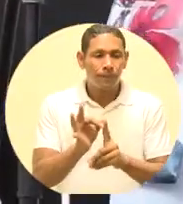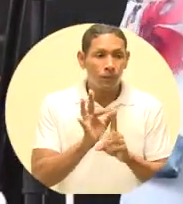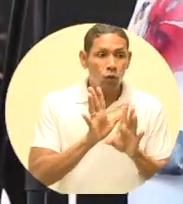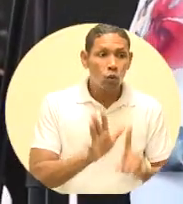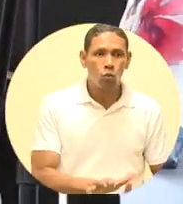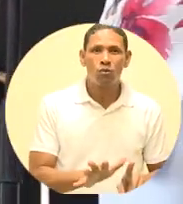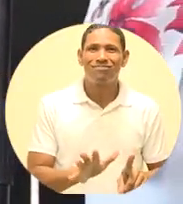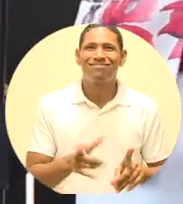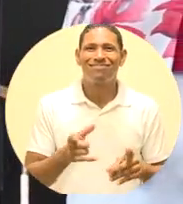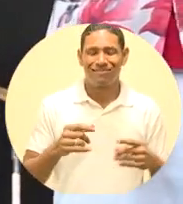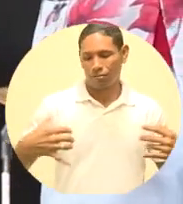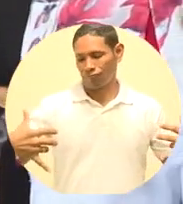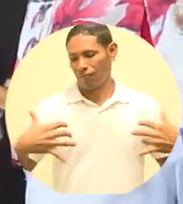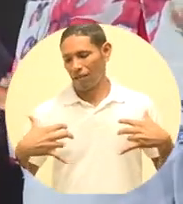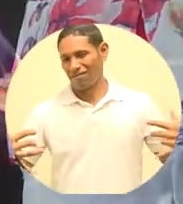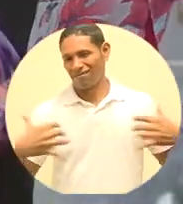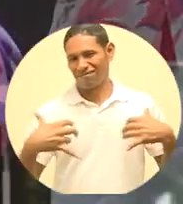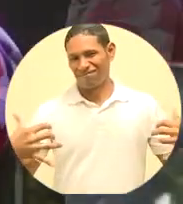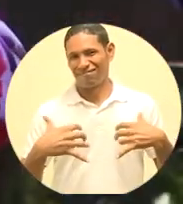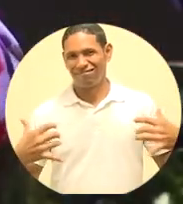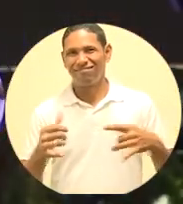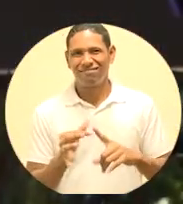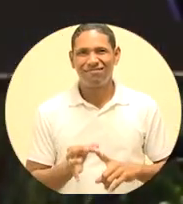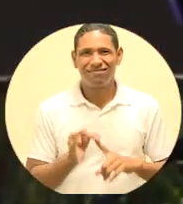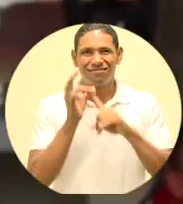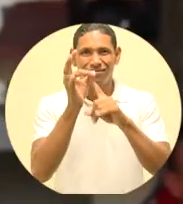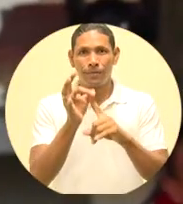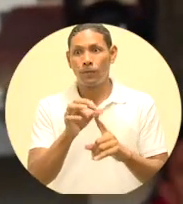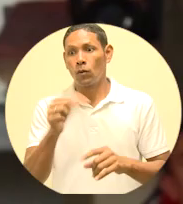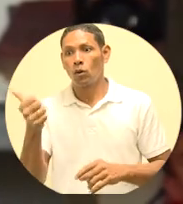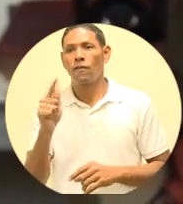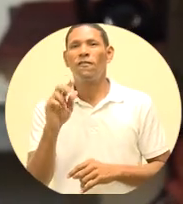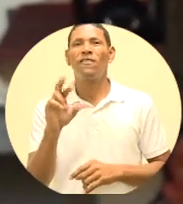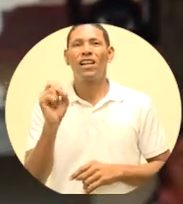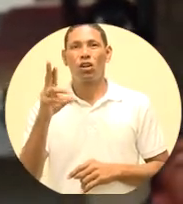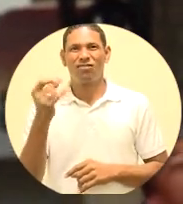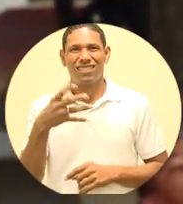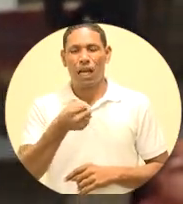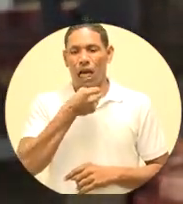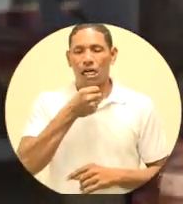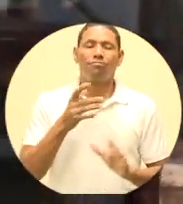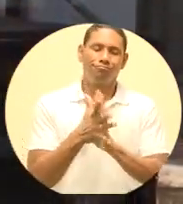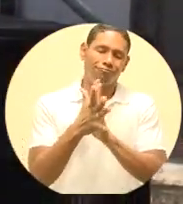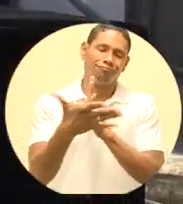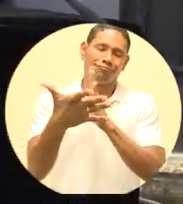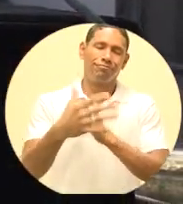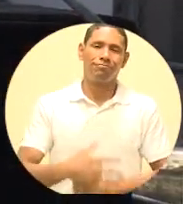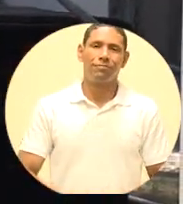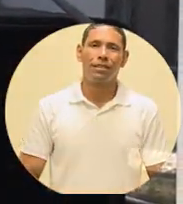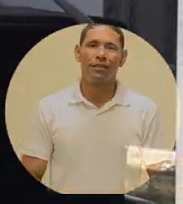la participación especial de la Escuela Vallenata Descubriendo Talentos y la animación del reconocido locutor Franco Che.